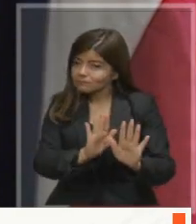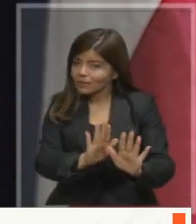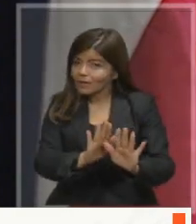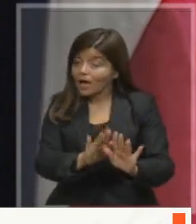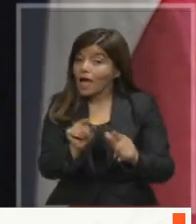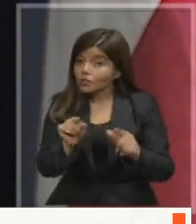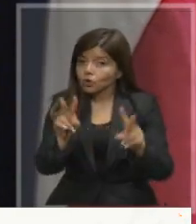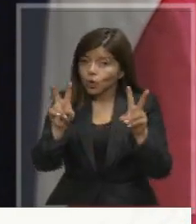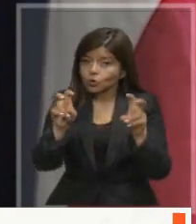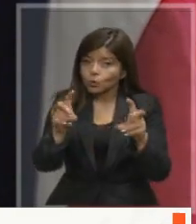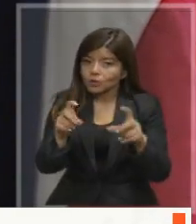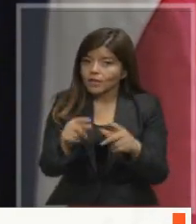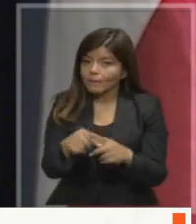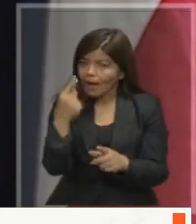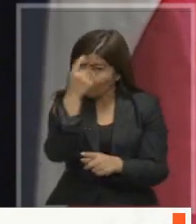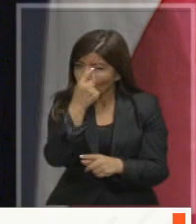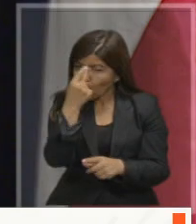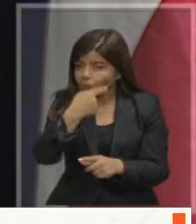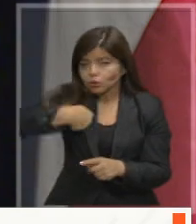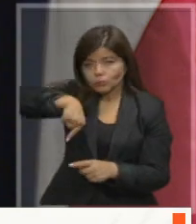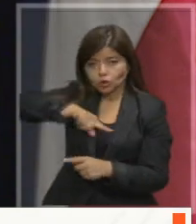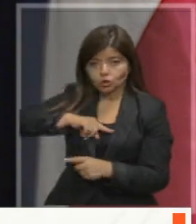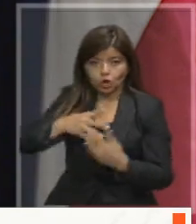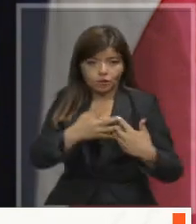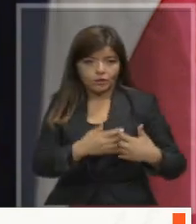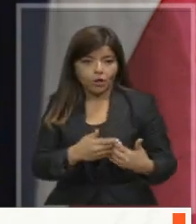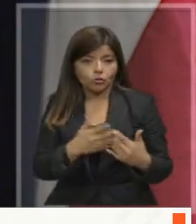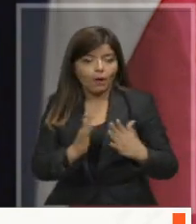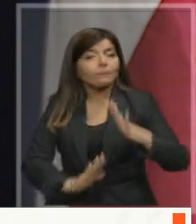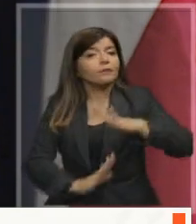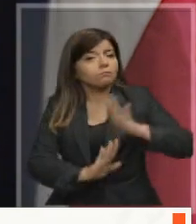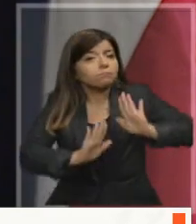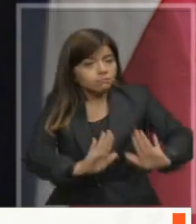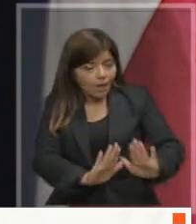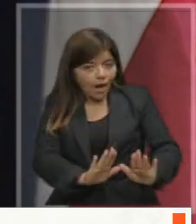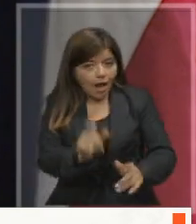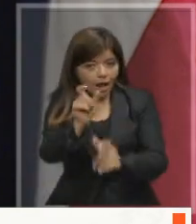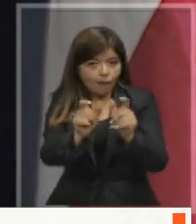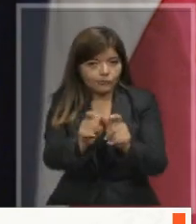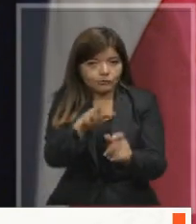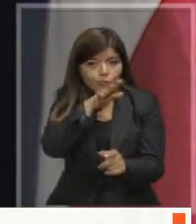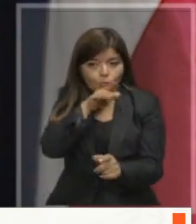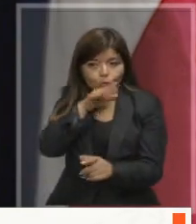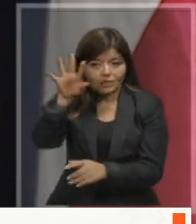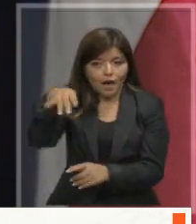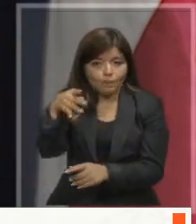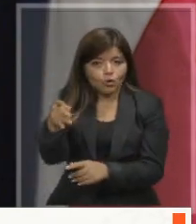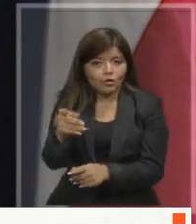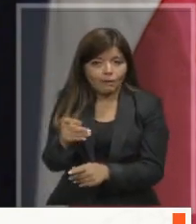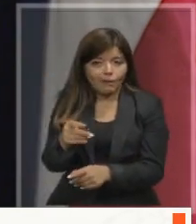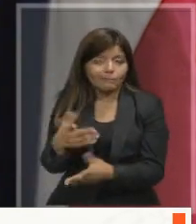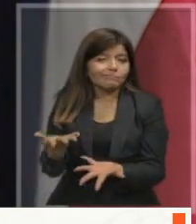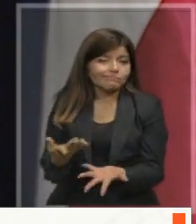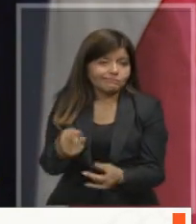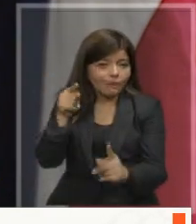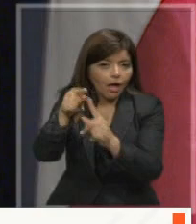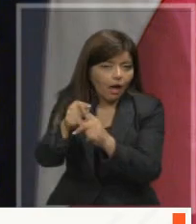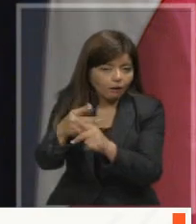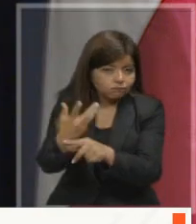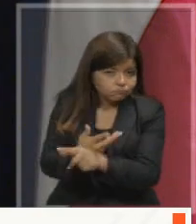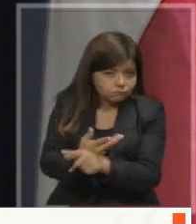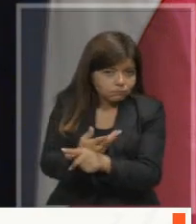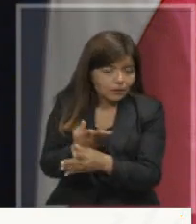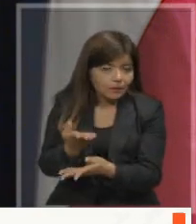una materia de creciente preocupación. ¿Cómo podemos parar a la gente que trata de usar este programa para propósitos errados y que